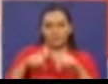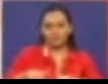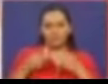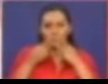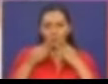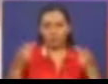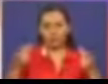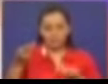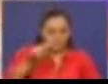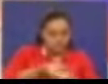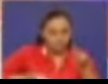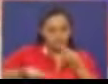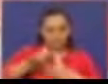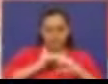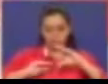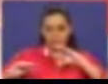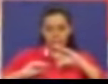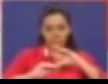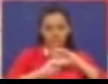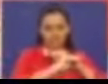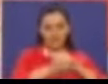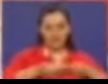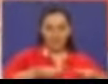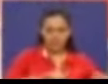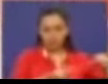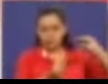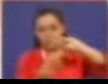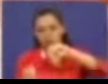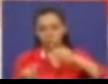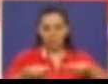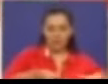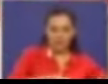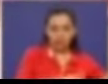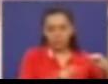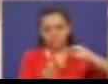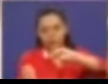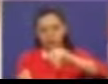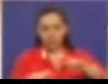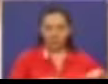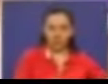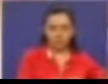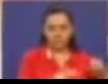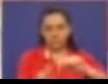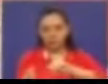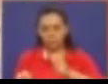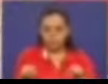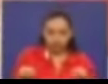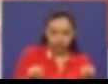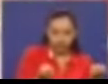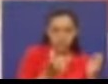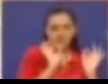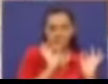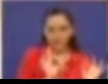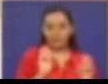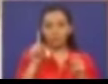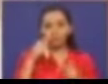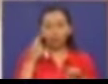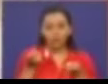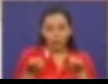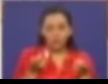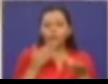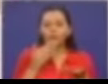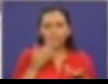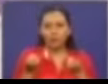mucho mayor proporción de gasto en inversión. ¿Y por qué hablo de buen manejo? Porque como siempre